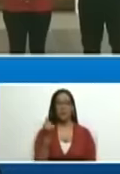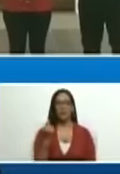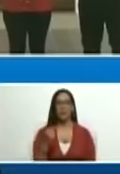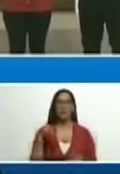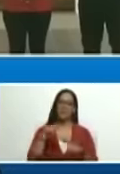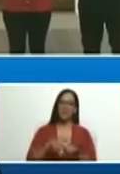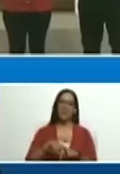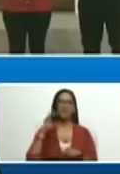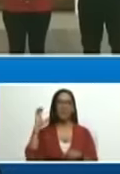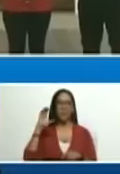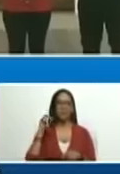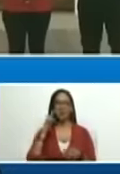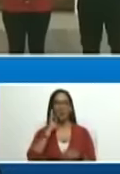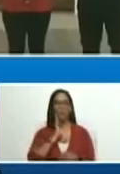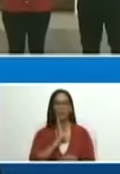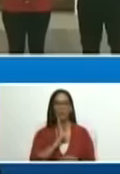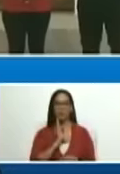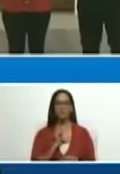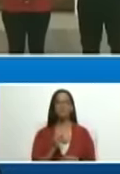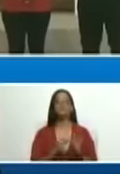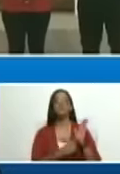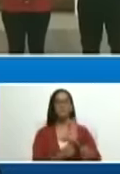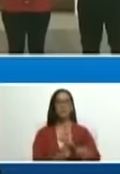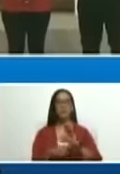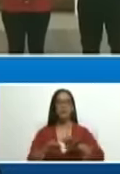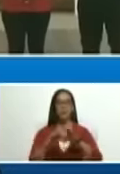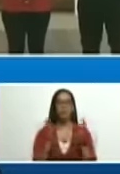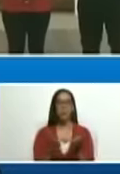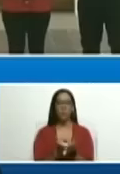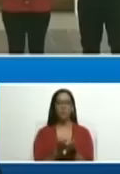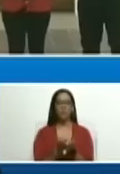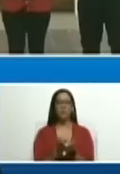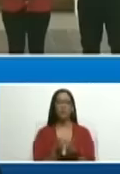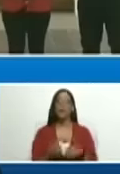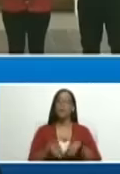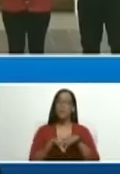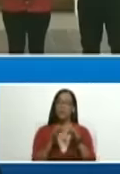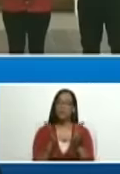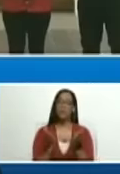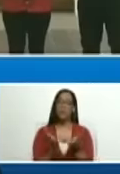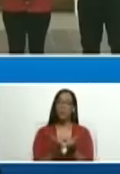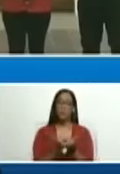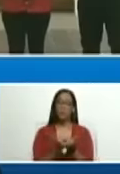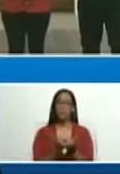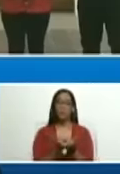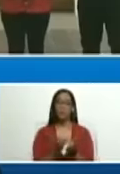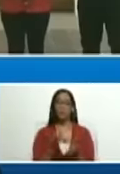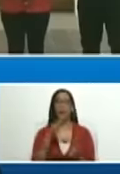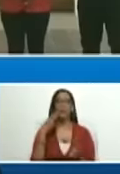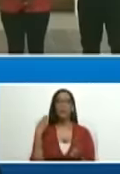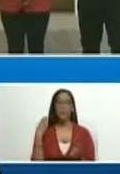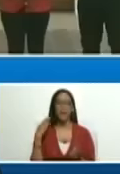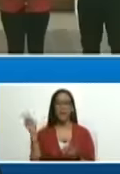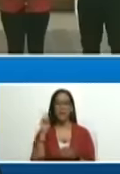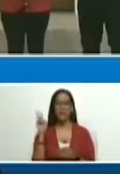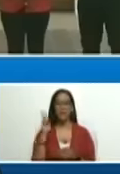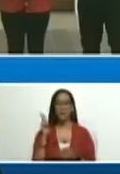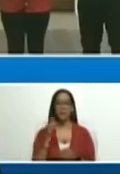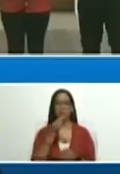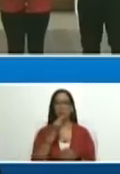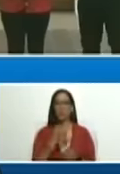chantajear a esta patria de Bolívar. Dar el ejemplo al mundo. Por eso es que el mundo admira a Venezuela.